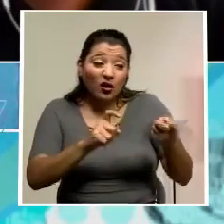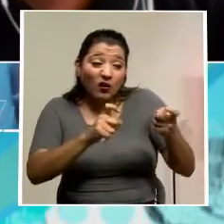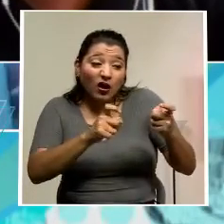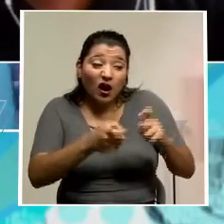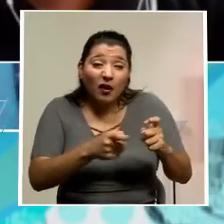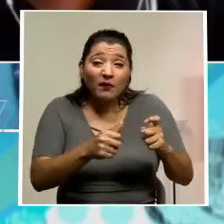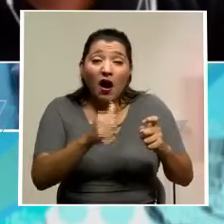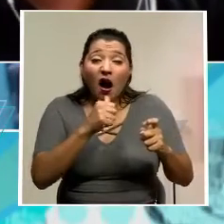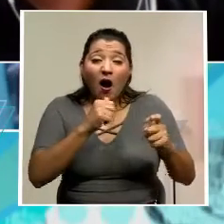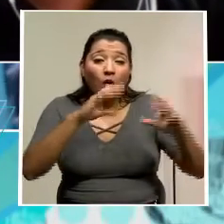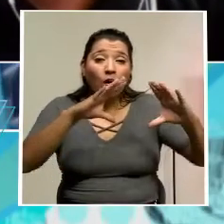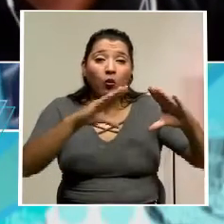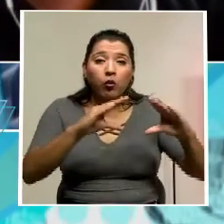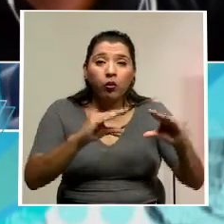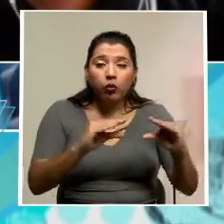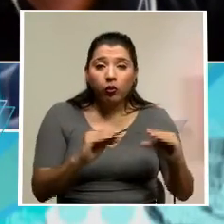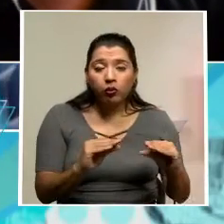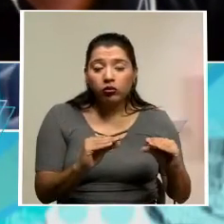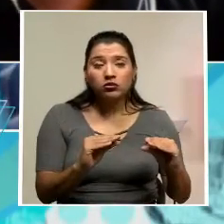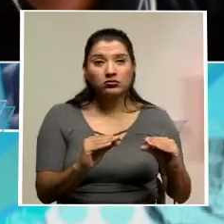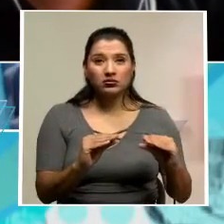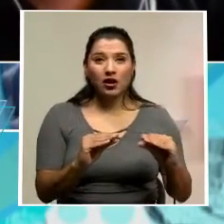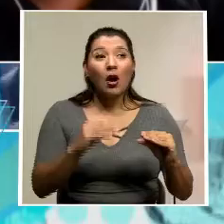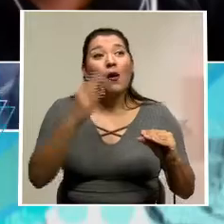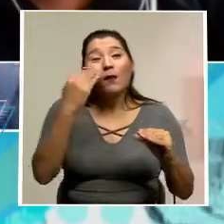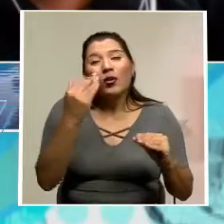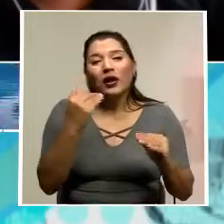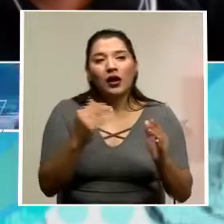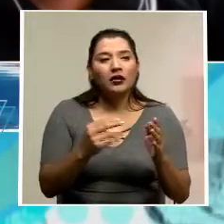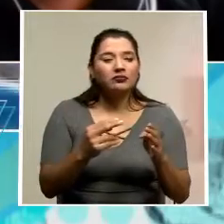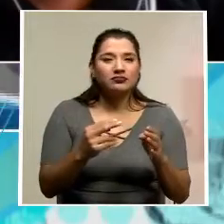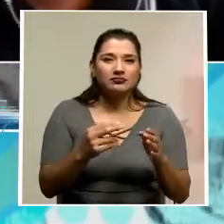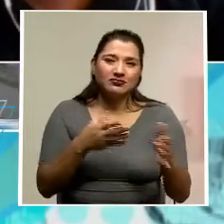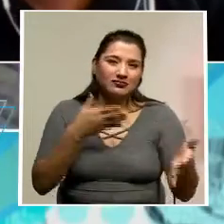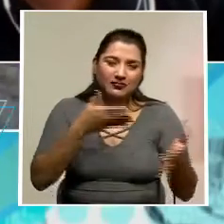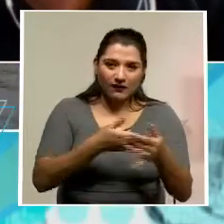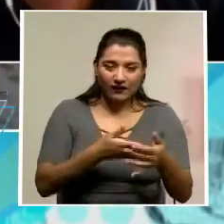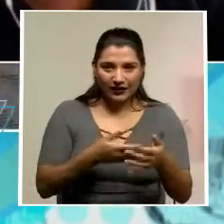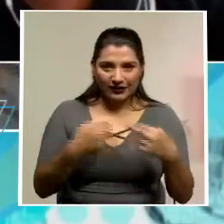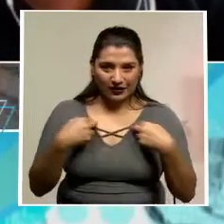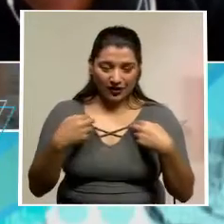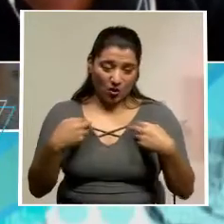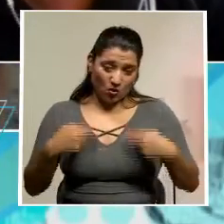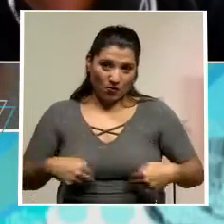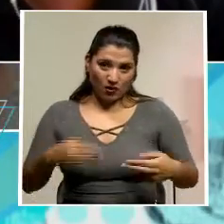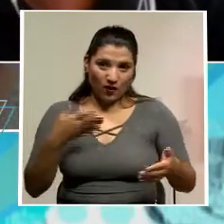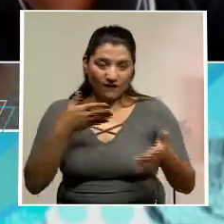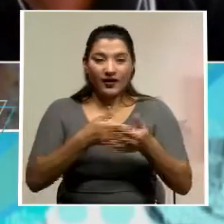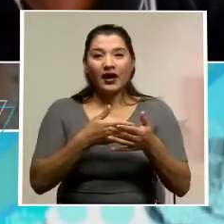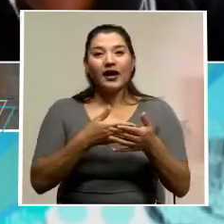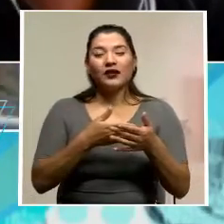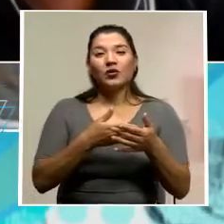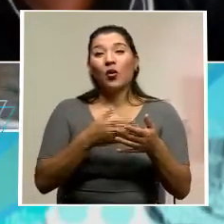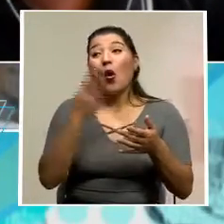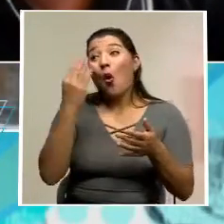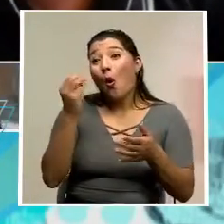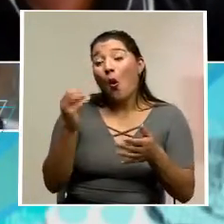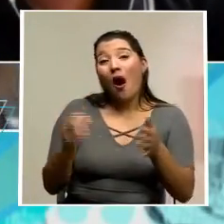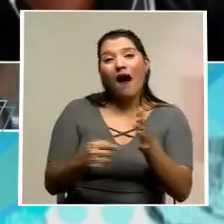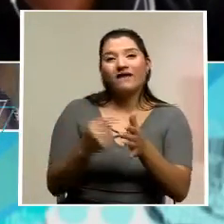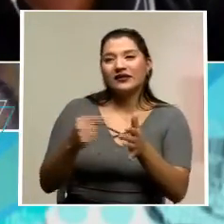en el uso de la tierra, ¿verdad? Son áreas aledañas a zonas de cultivo